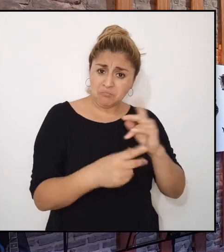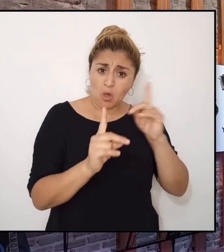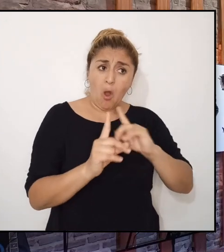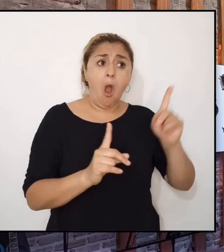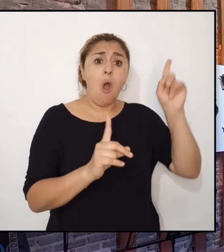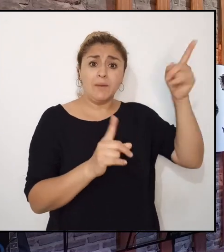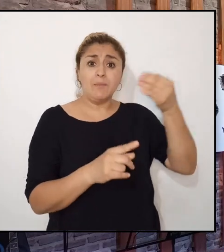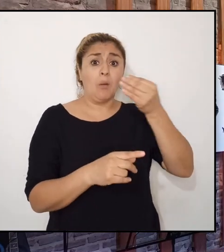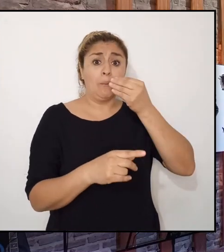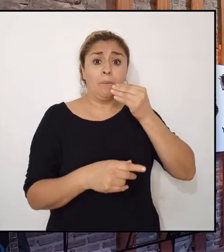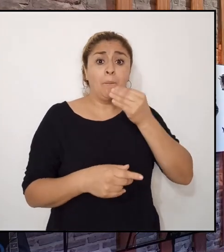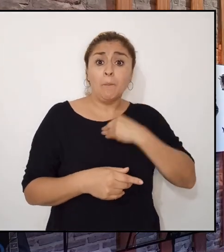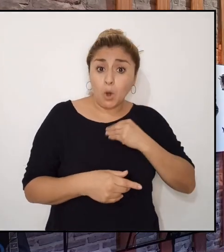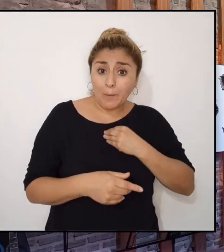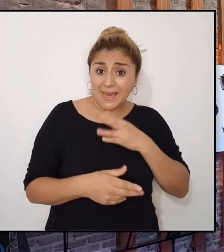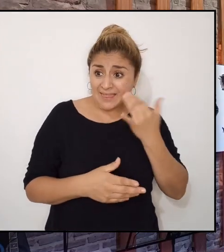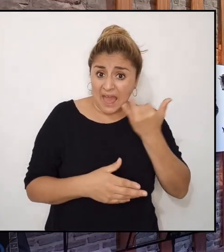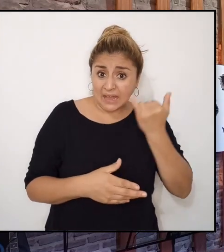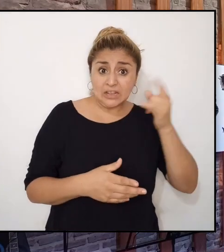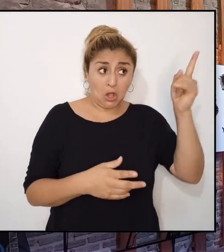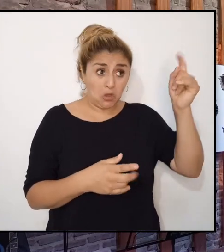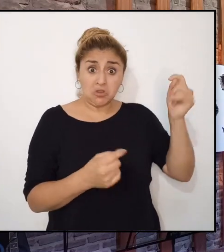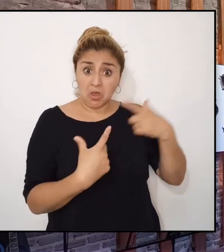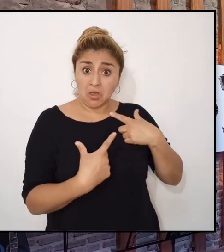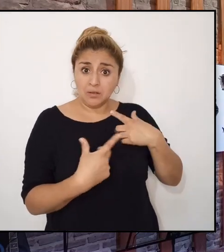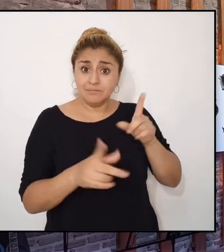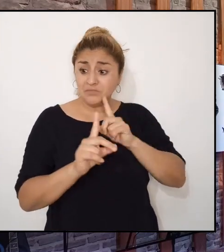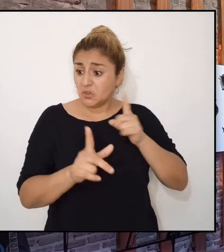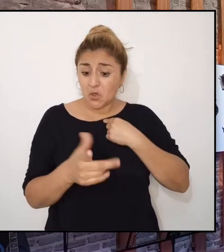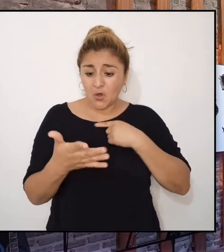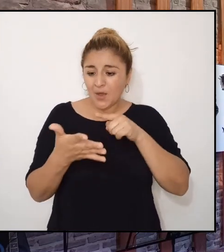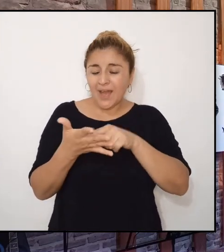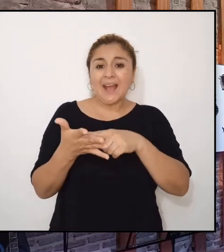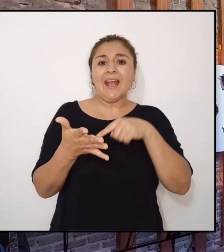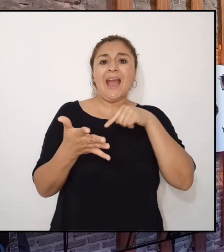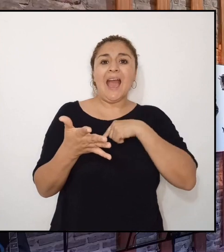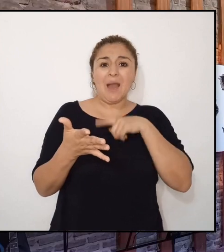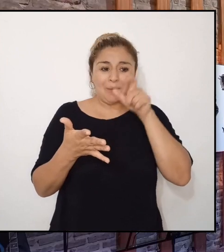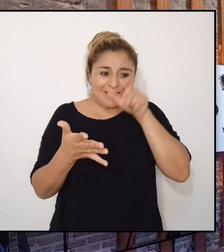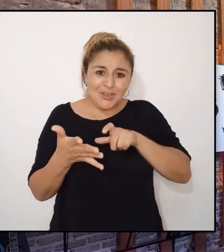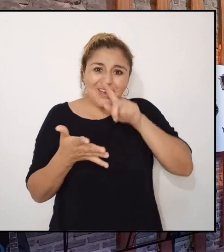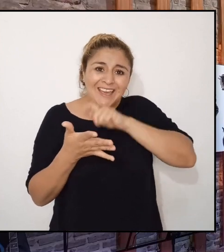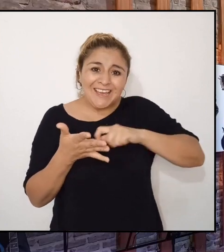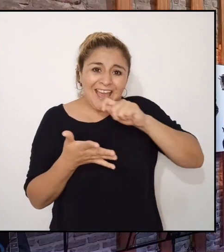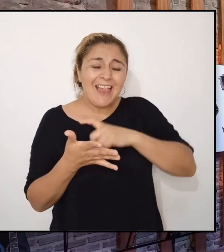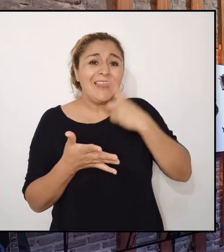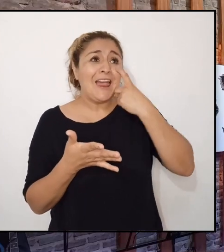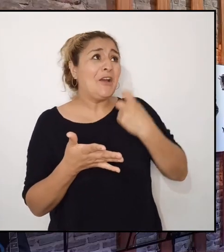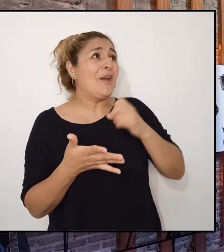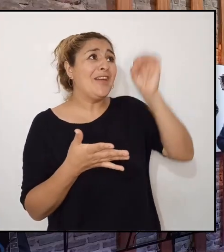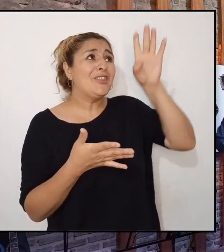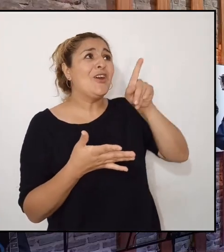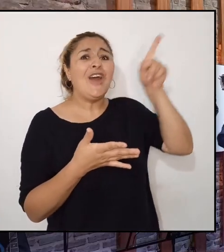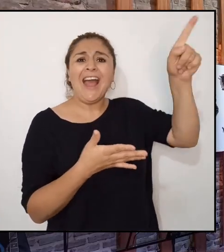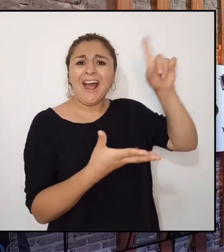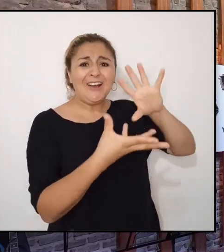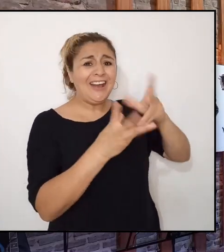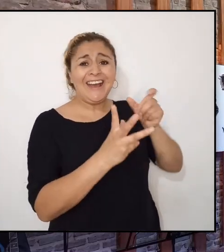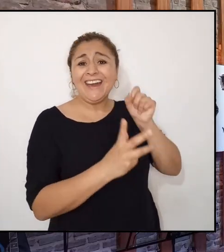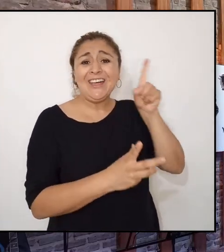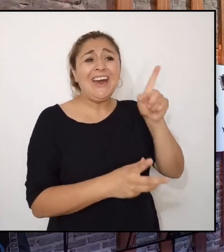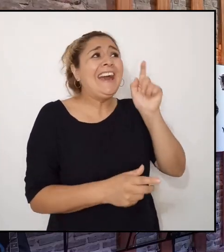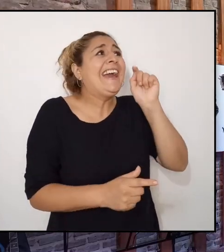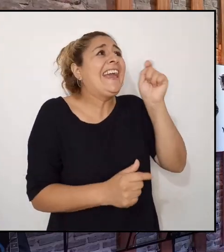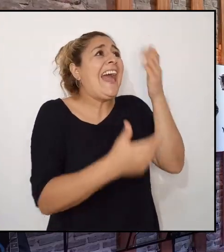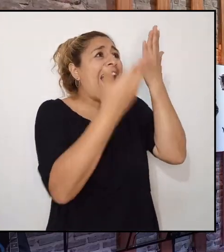por lo que Él es. Por lo que Él es. ¿Y qué es? Él dice, en ese salmo, dice, Señor, mi